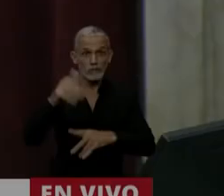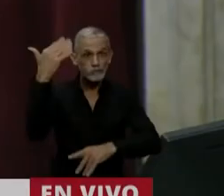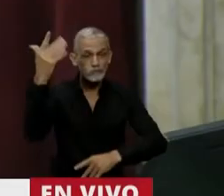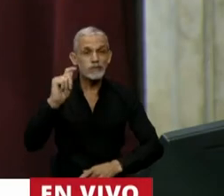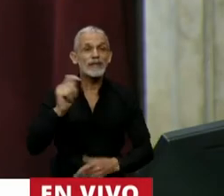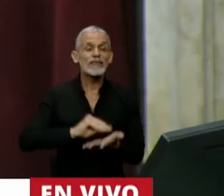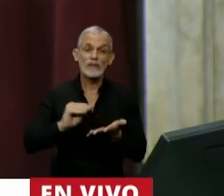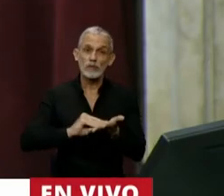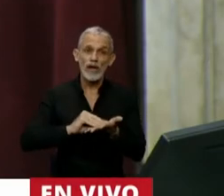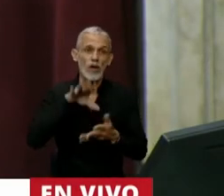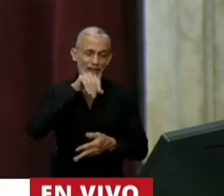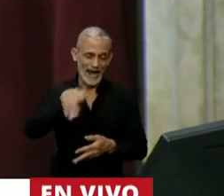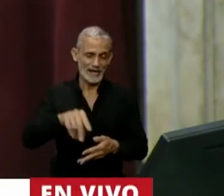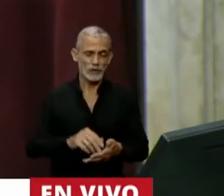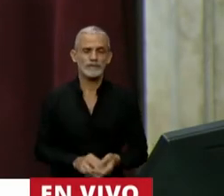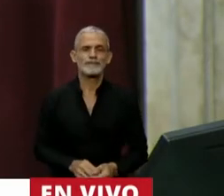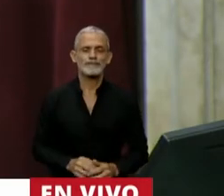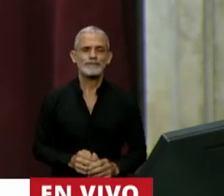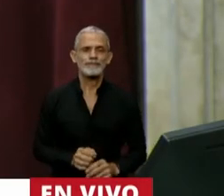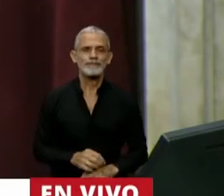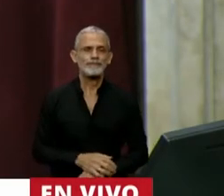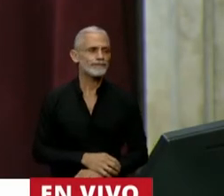Tiene la palabra el diputado Nicolás del Caño.